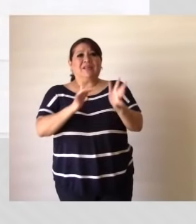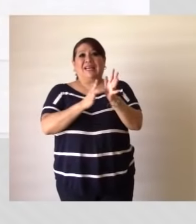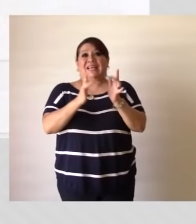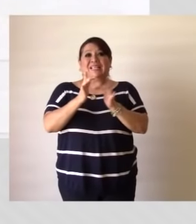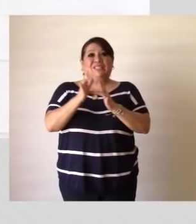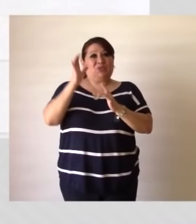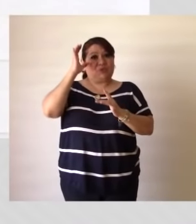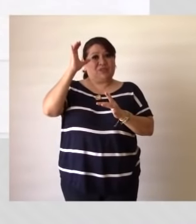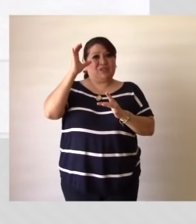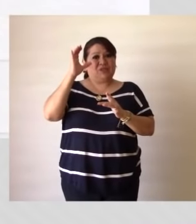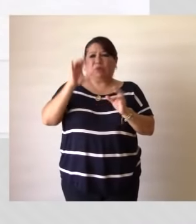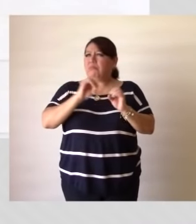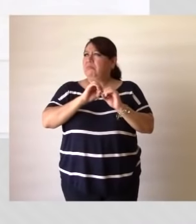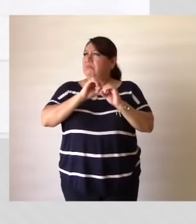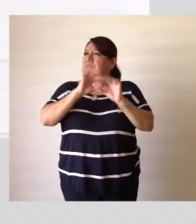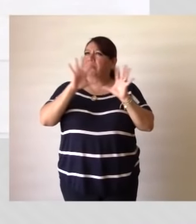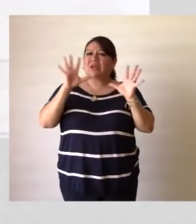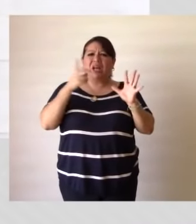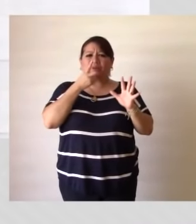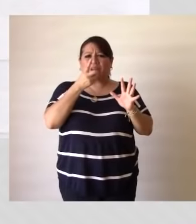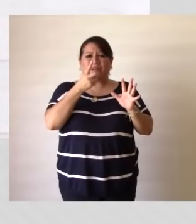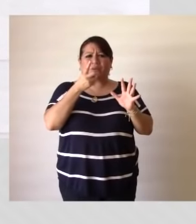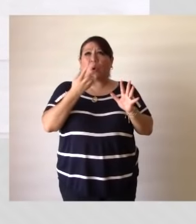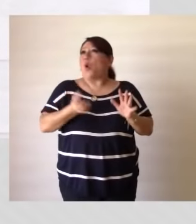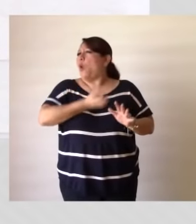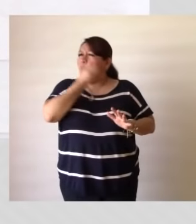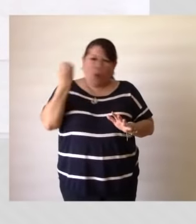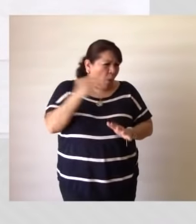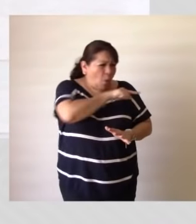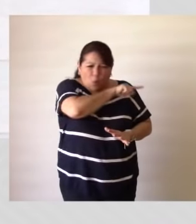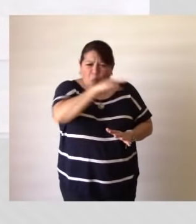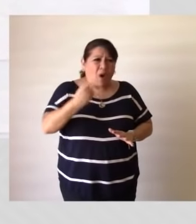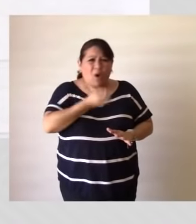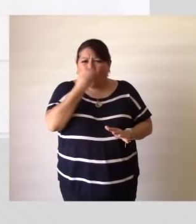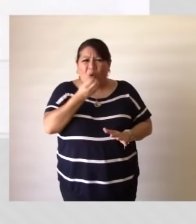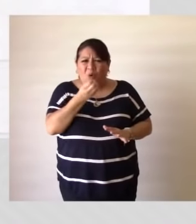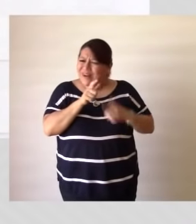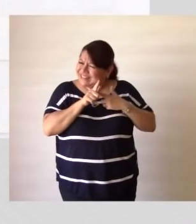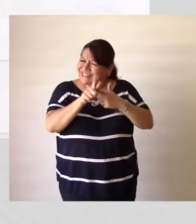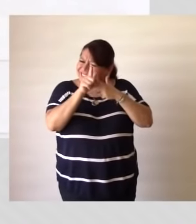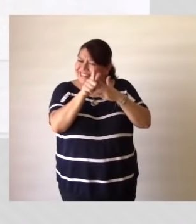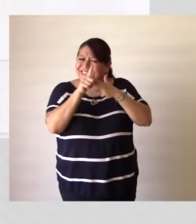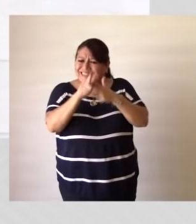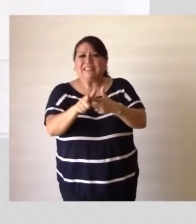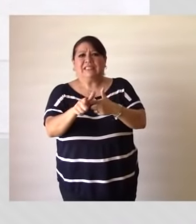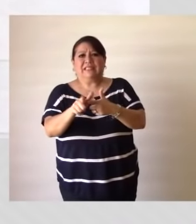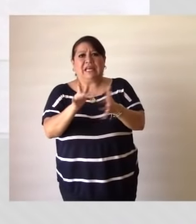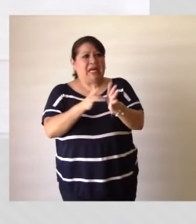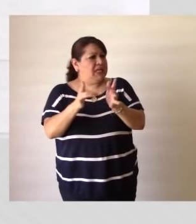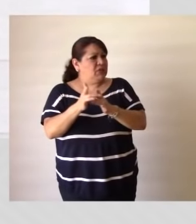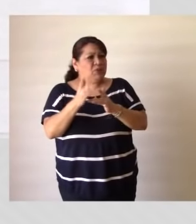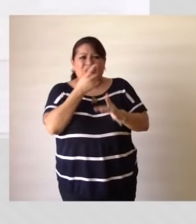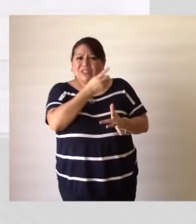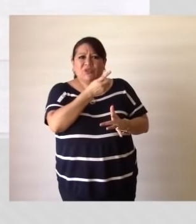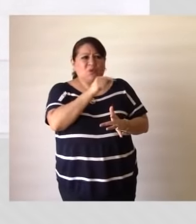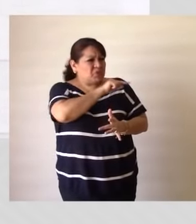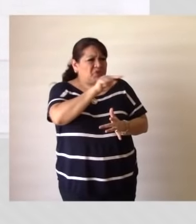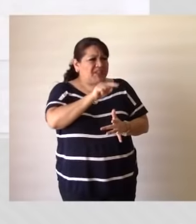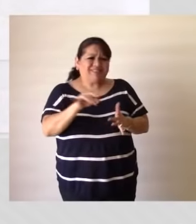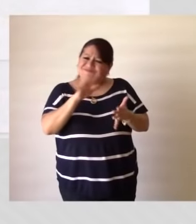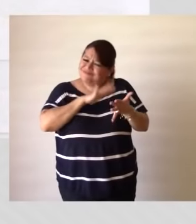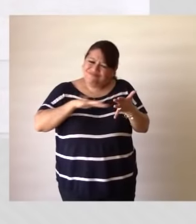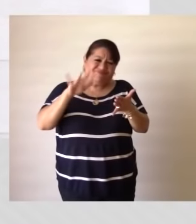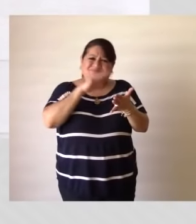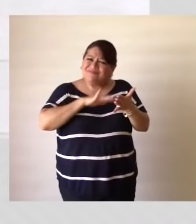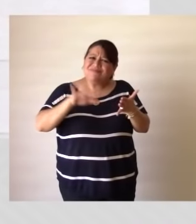sin cesar jesucristo es muy claro cuando dijo escudriñar las escrituras el espíritu